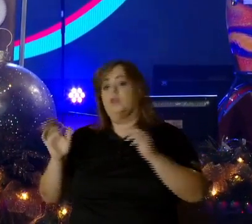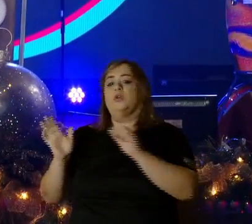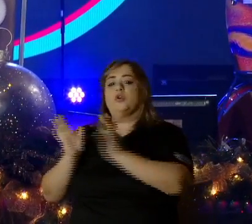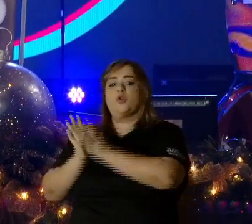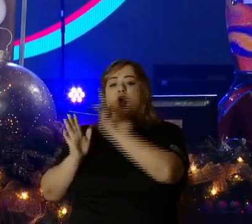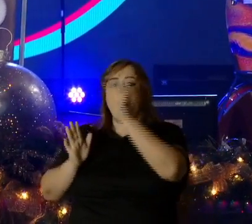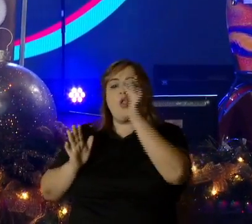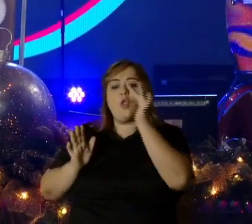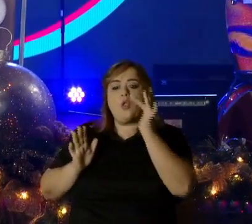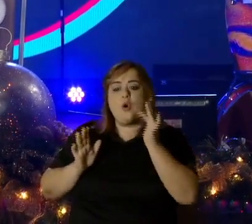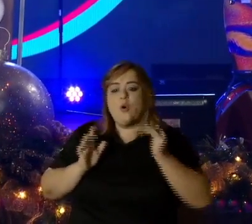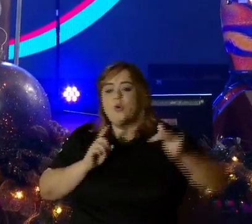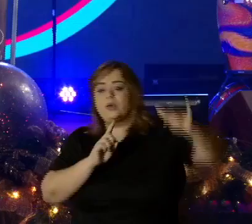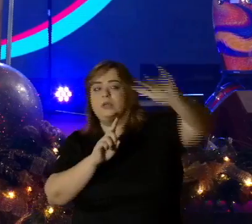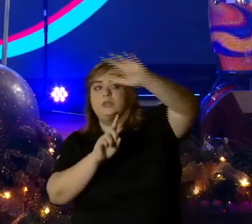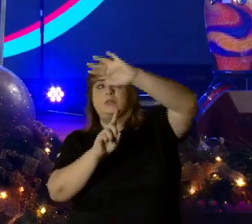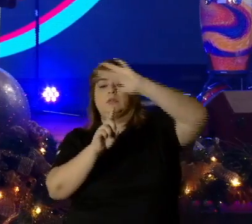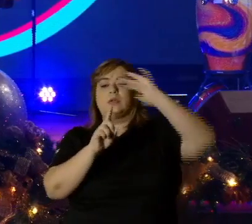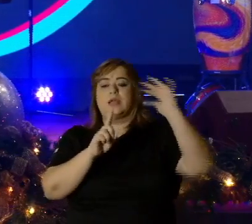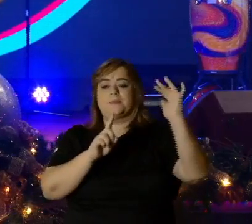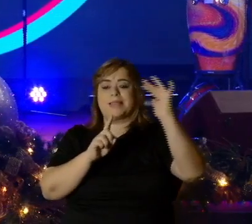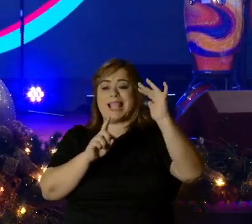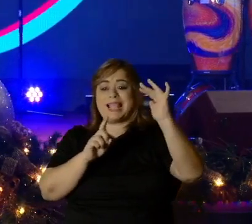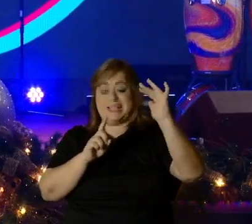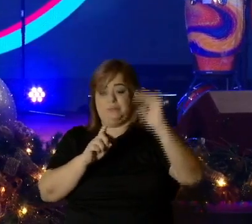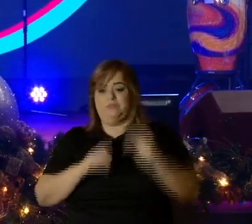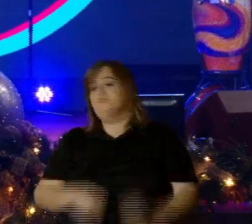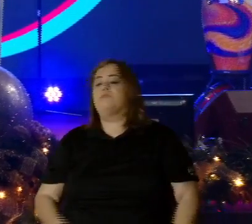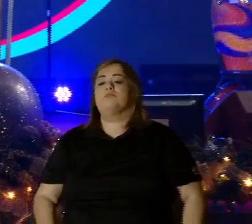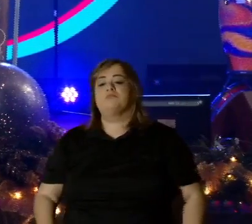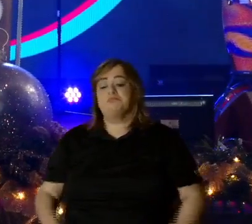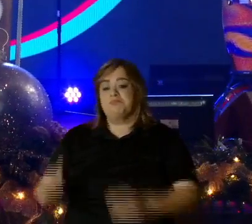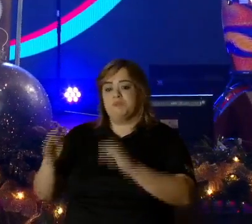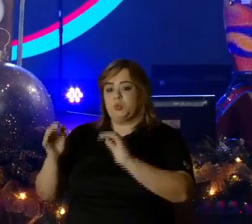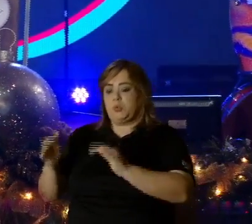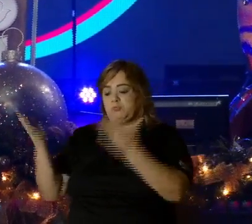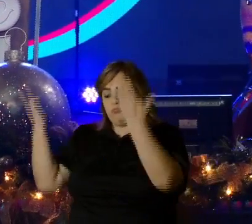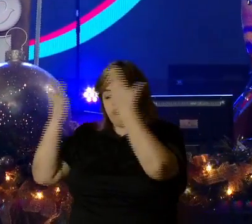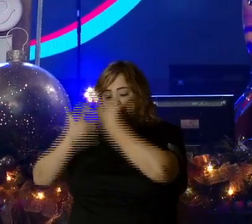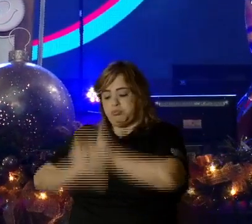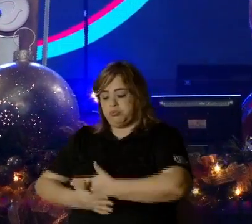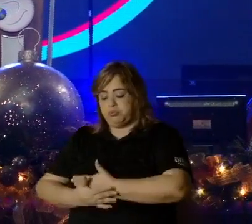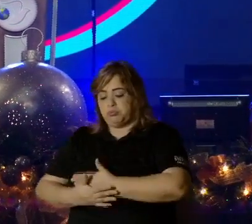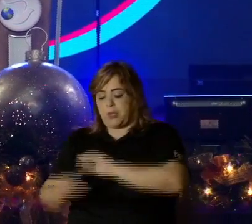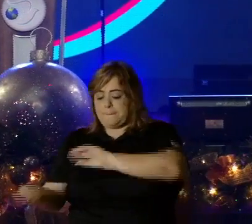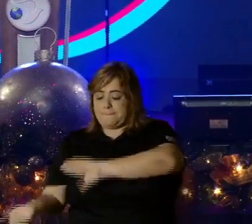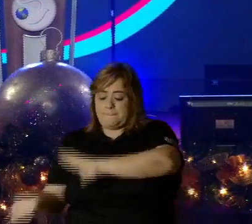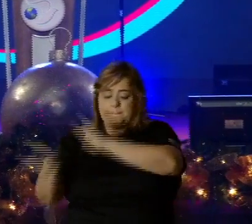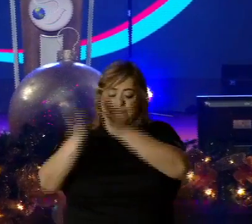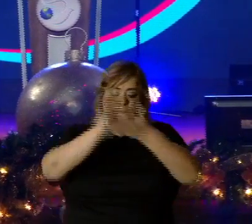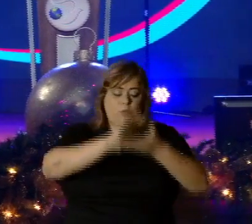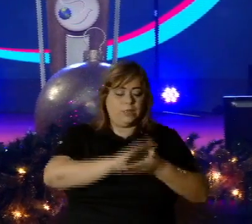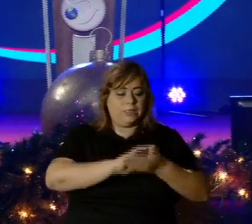nació sobre ti, pasaste de las tinieblas a su luz admirable. Aleluya.